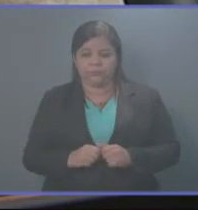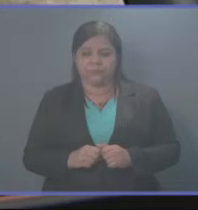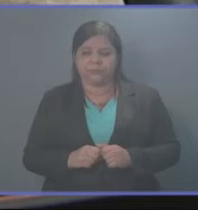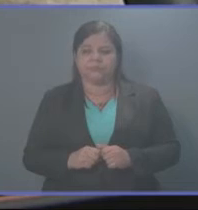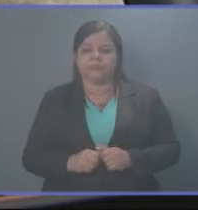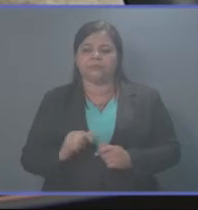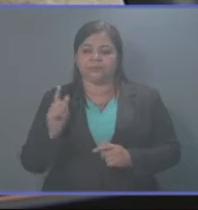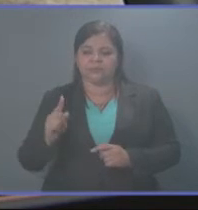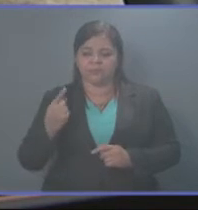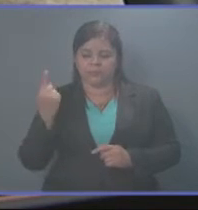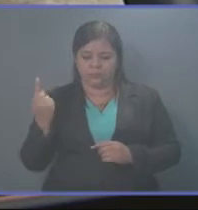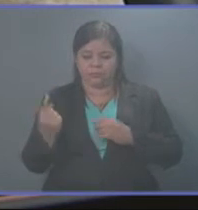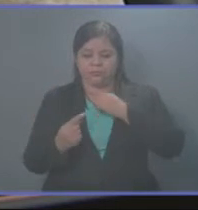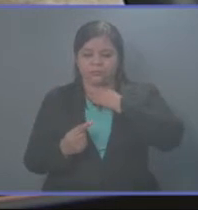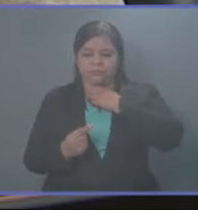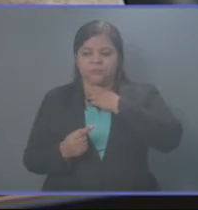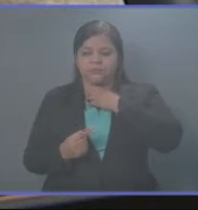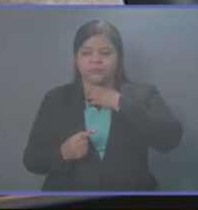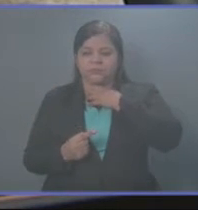Lo primero